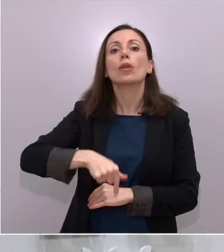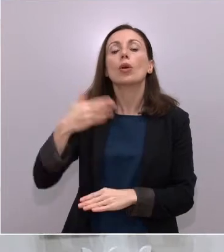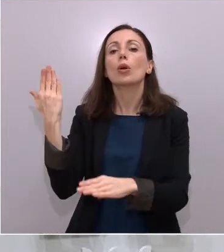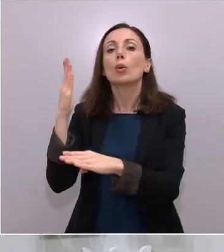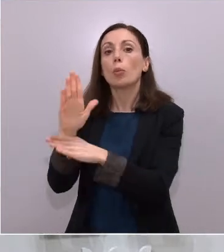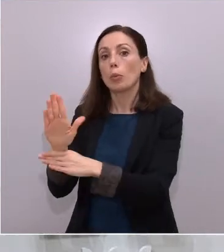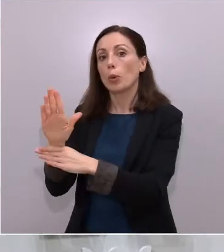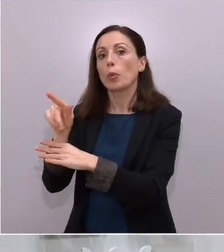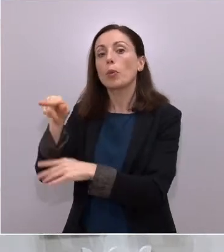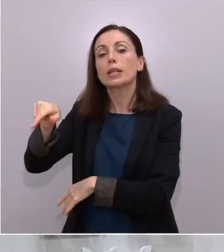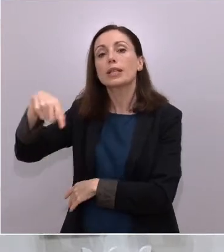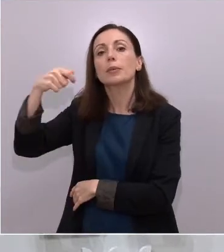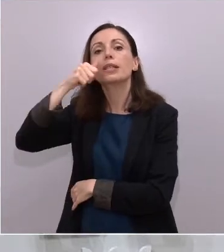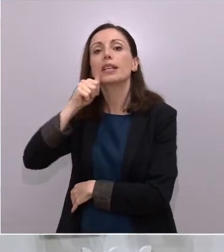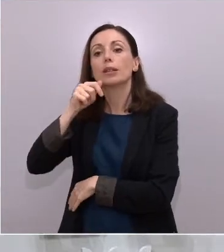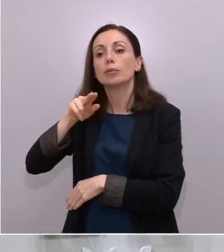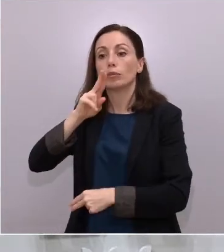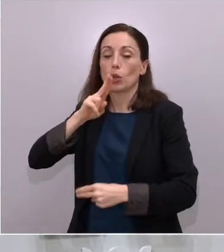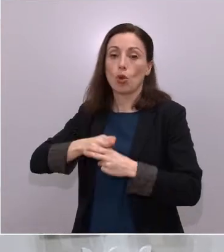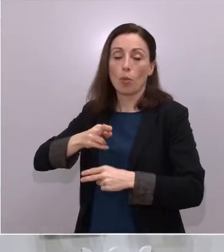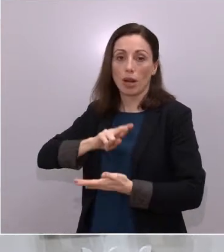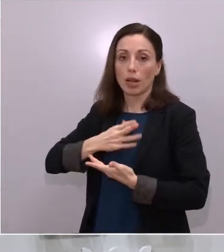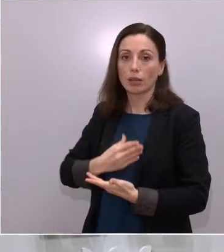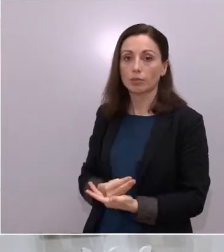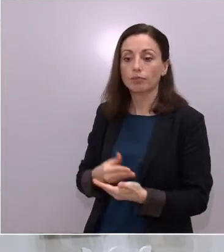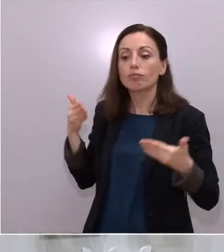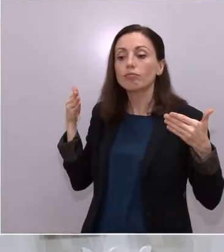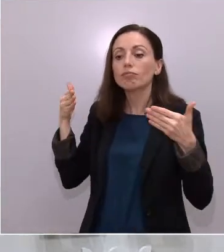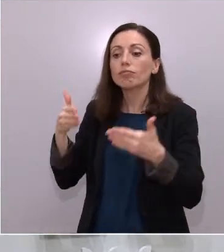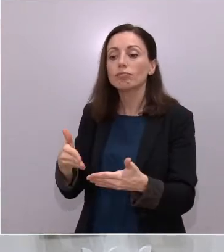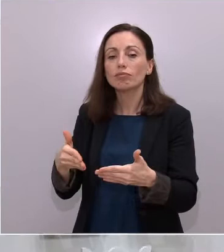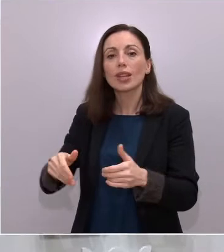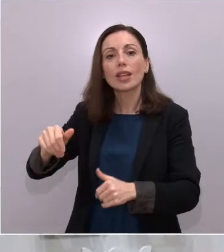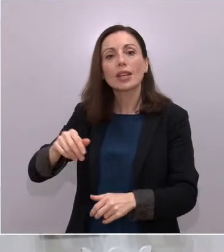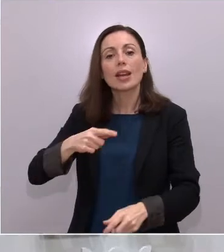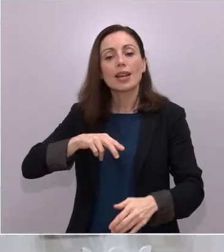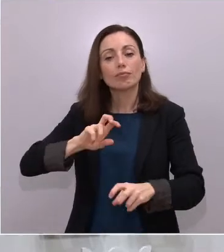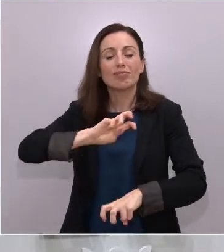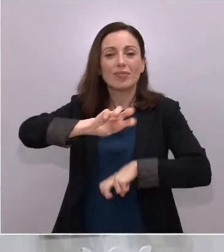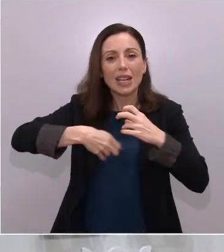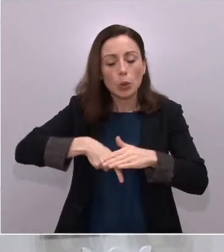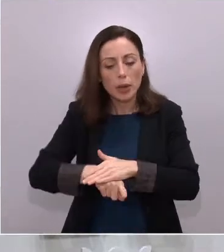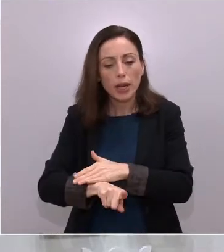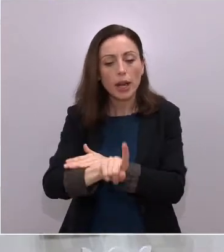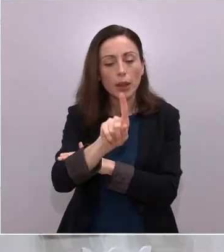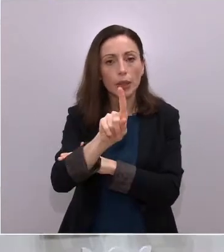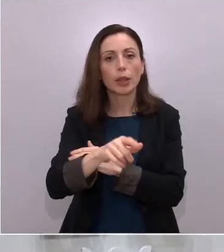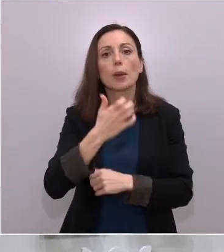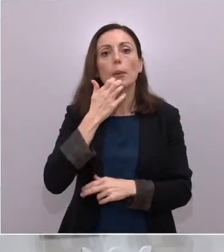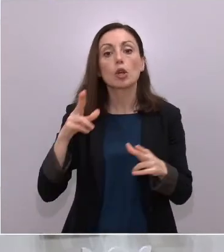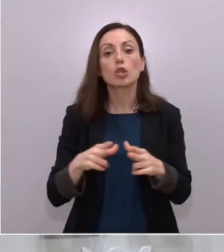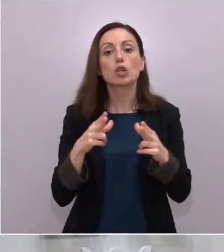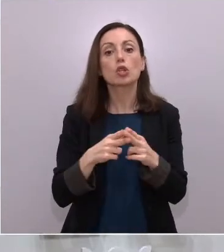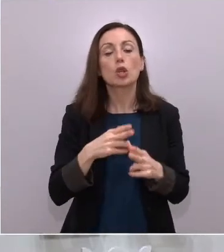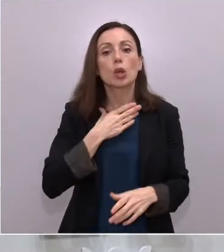del Gobierno de la región de Murcia van encaminadas a la recuperación, a poder actuar junto a la sociedad